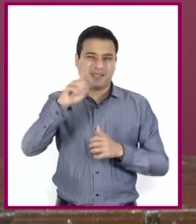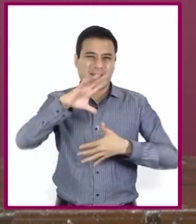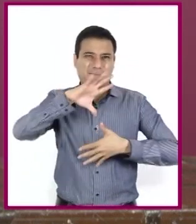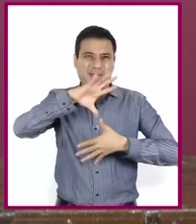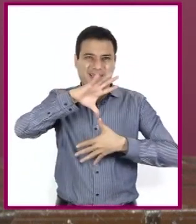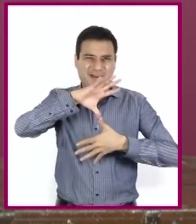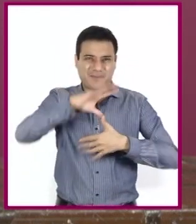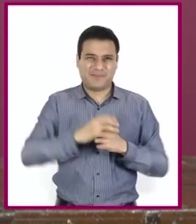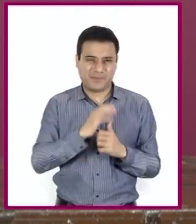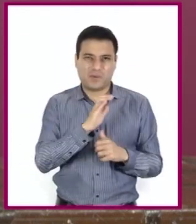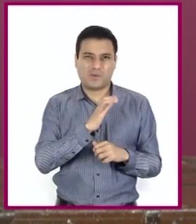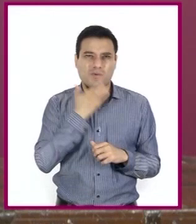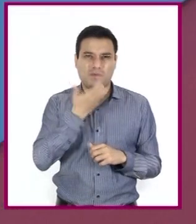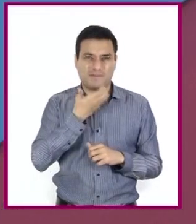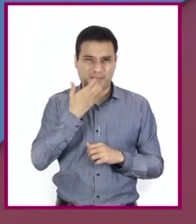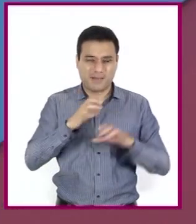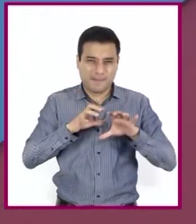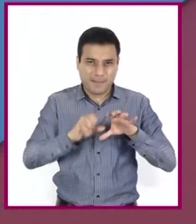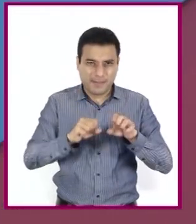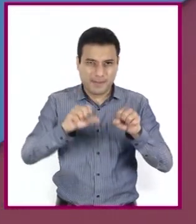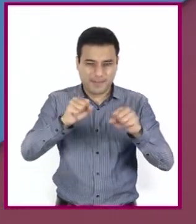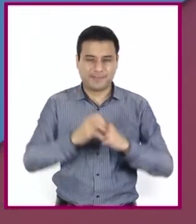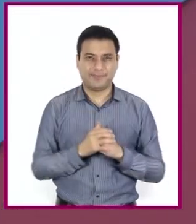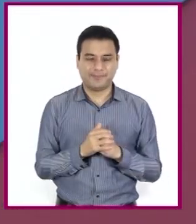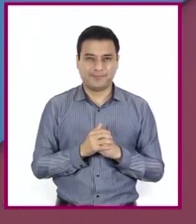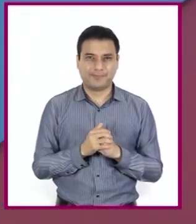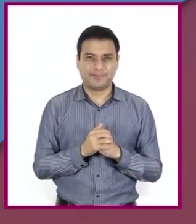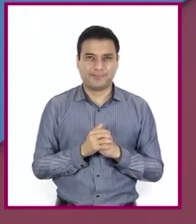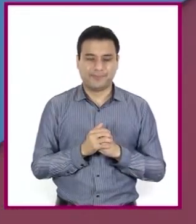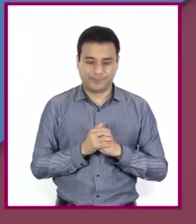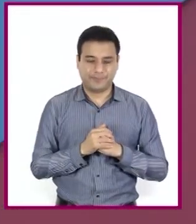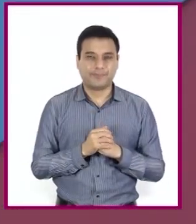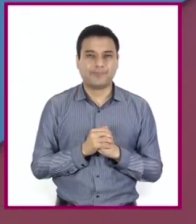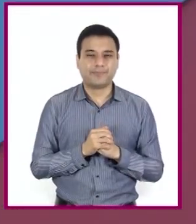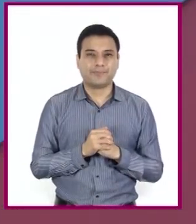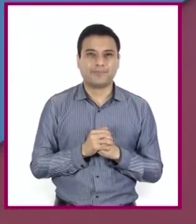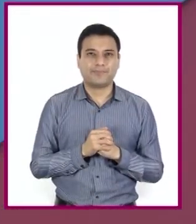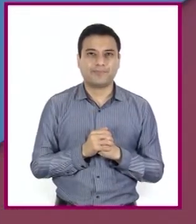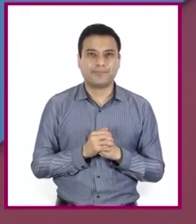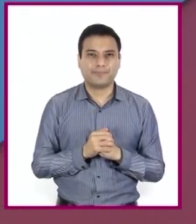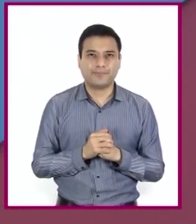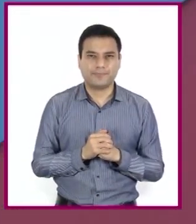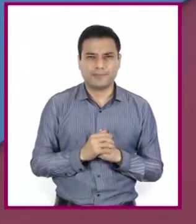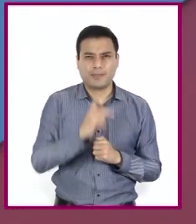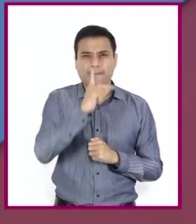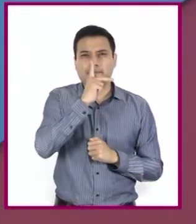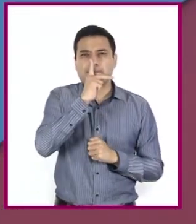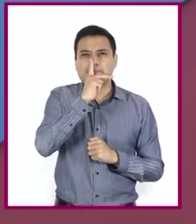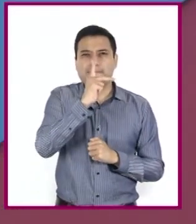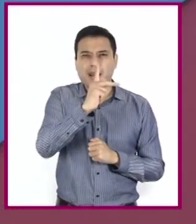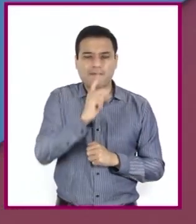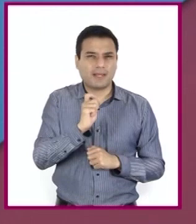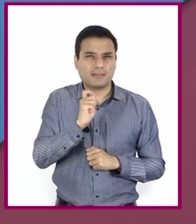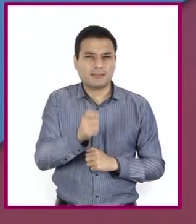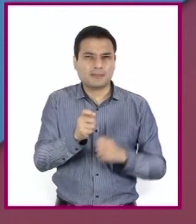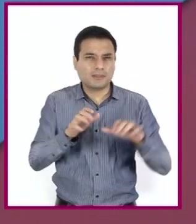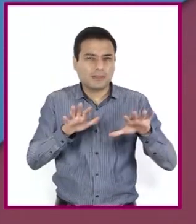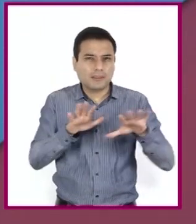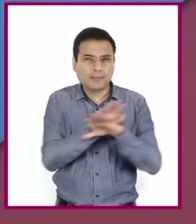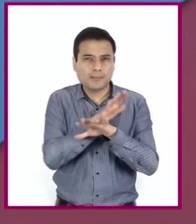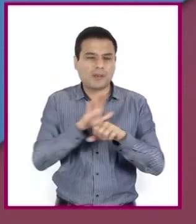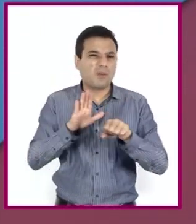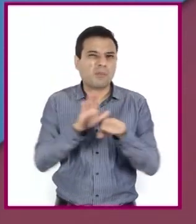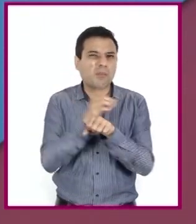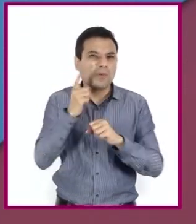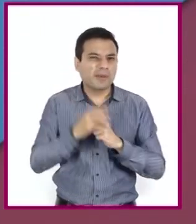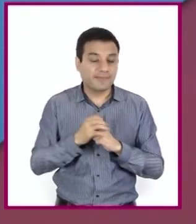americanos principalmente. El giro que se dio a esta concepción en el siglo XIX se